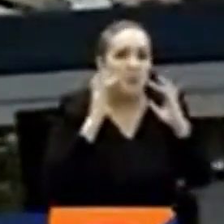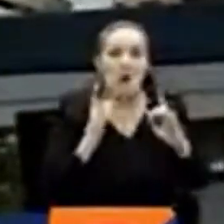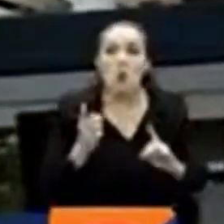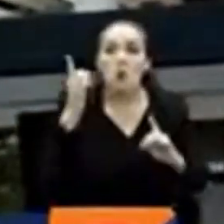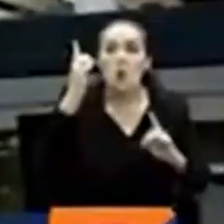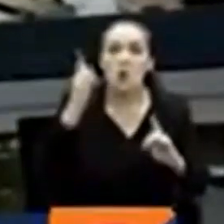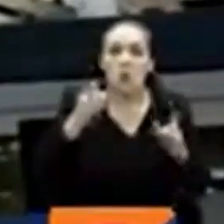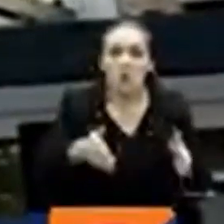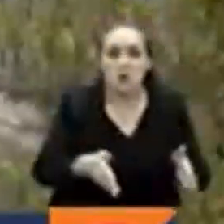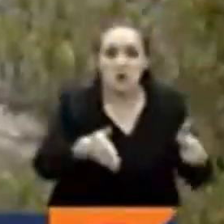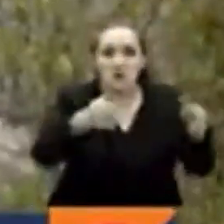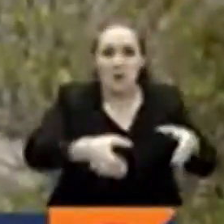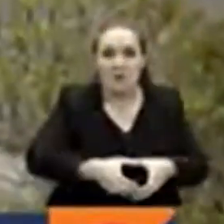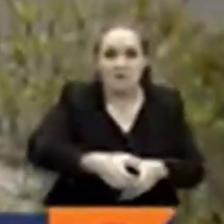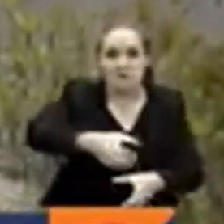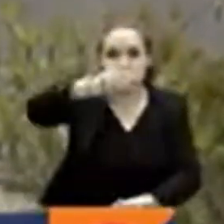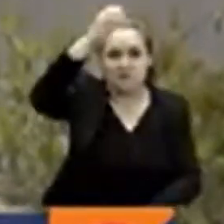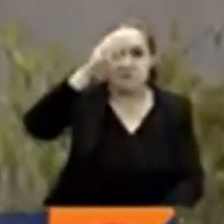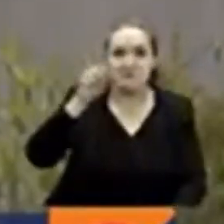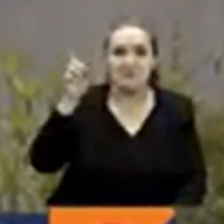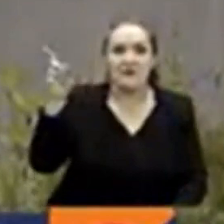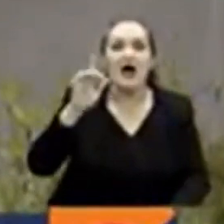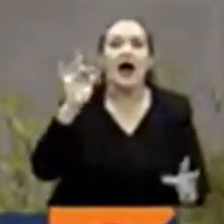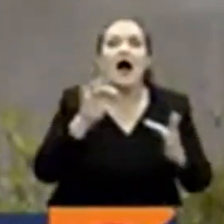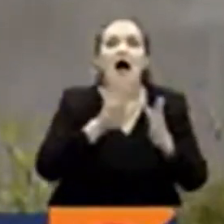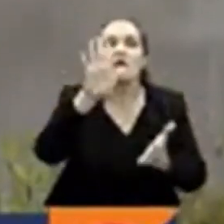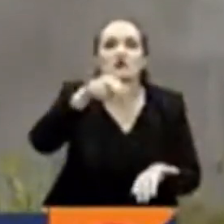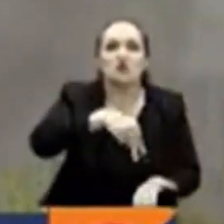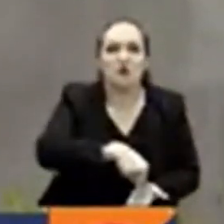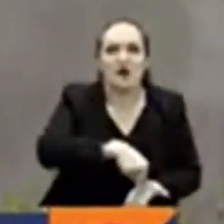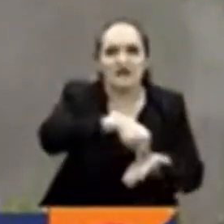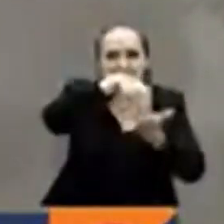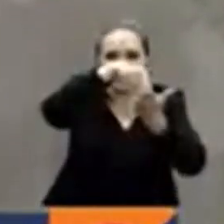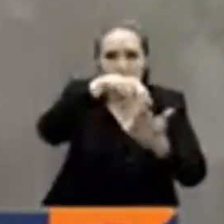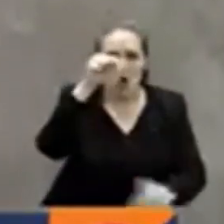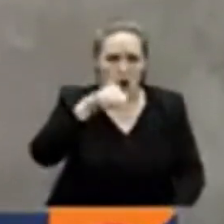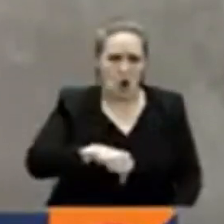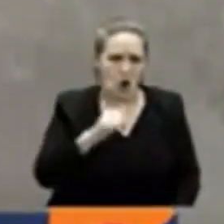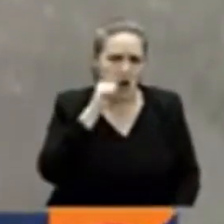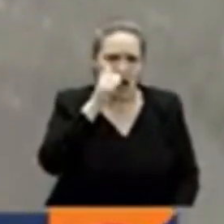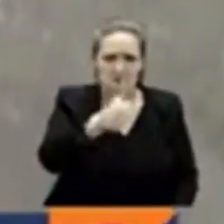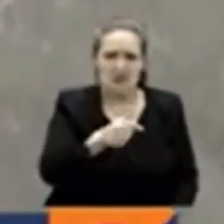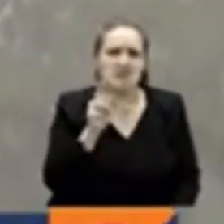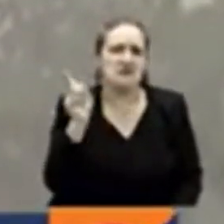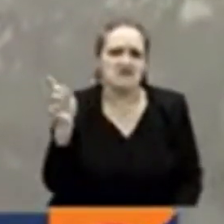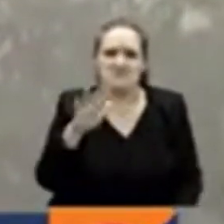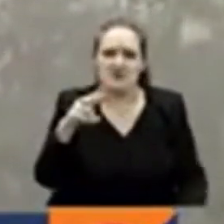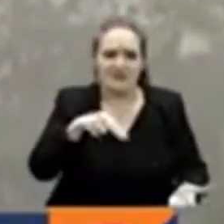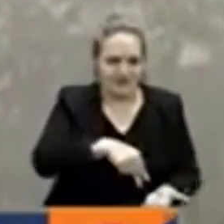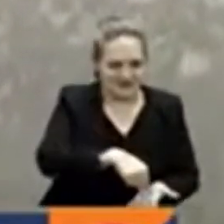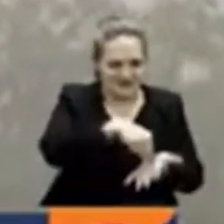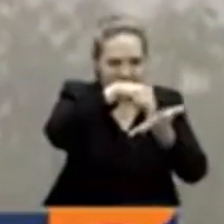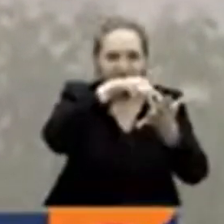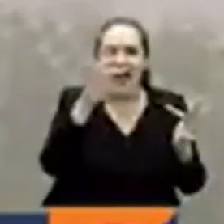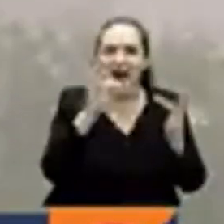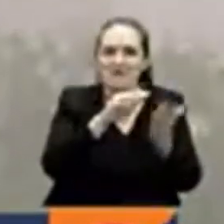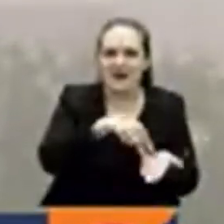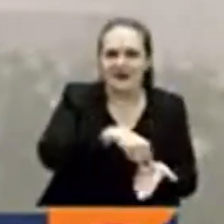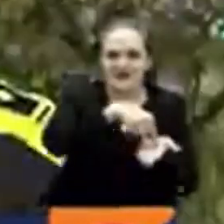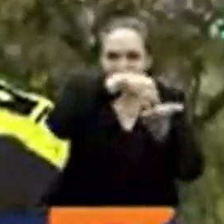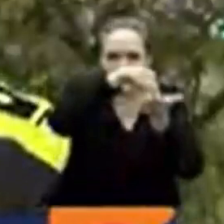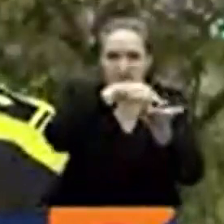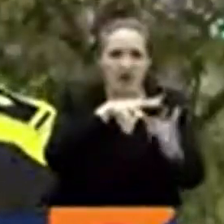una de las torres de ascensores. Será derribado entre hoy y mañana, no altera ya el edificio Interclub, no